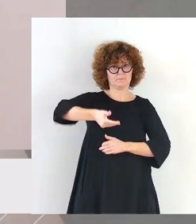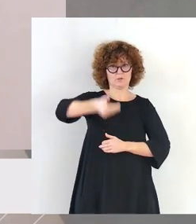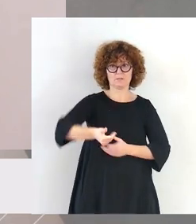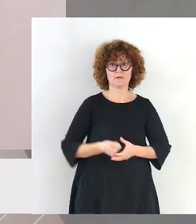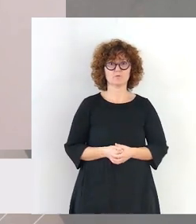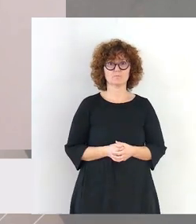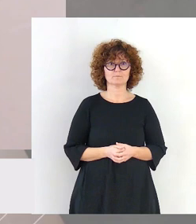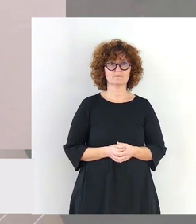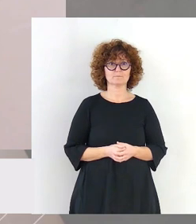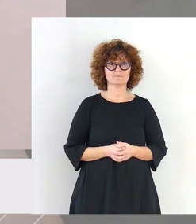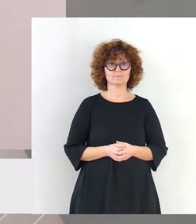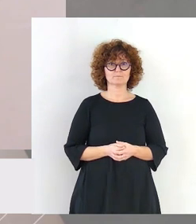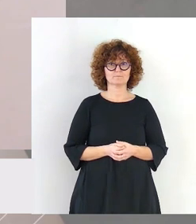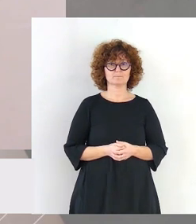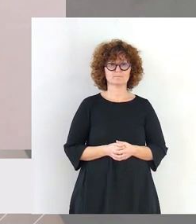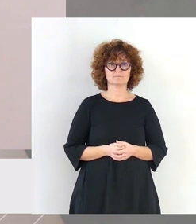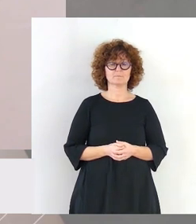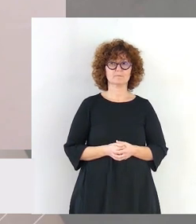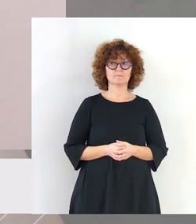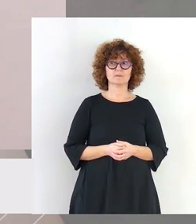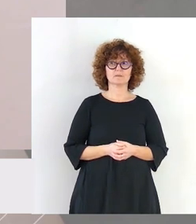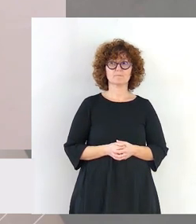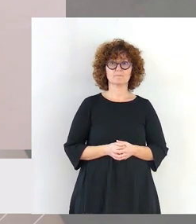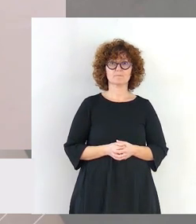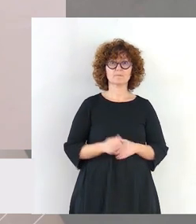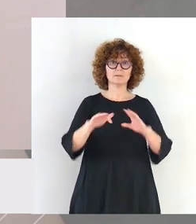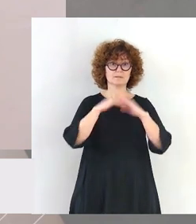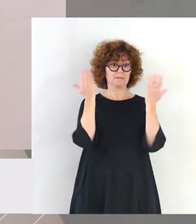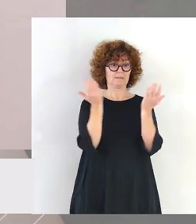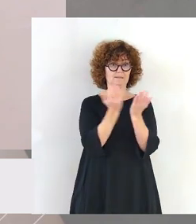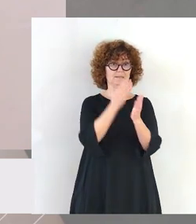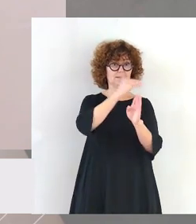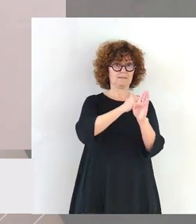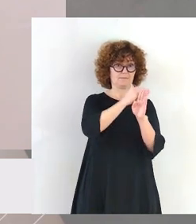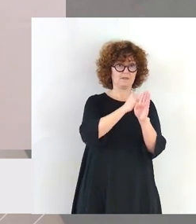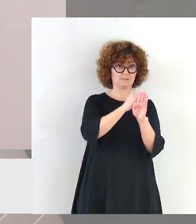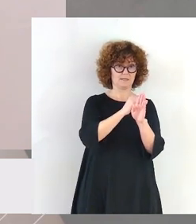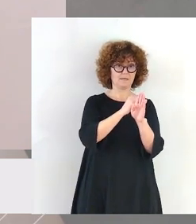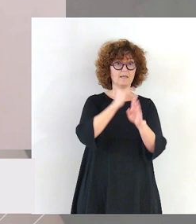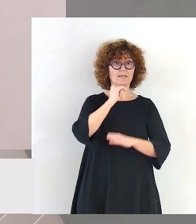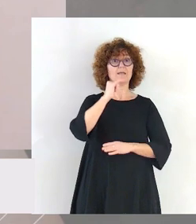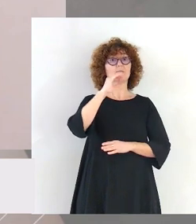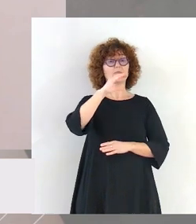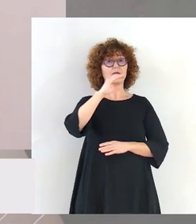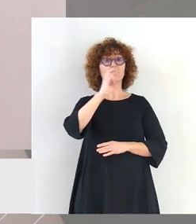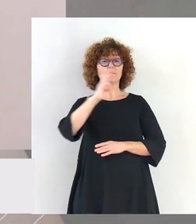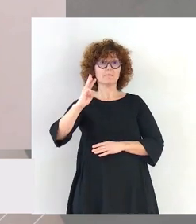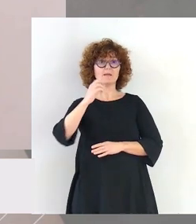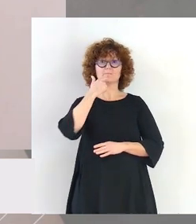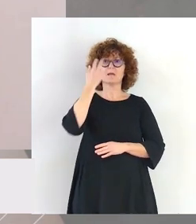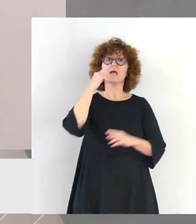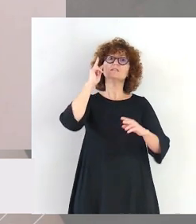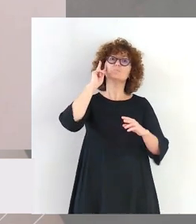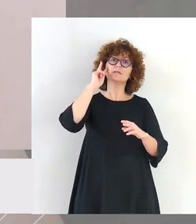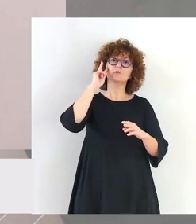para esta década a nivel internacional el último informe del ipcc grupo intergubernamental de expertos sobre el cambio